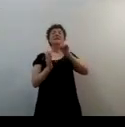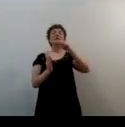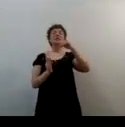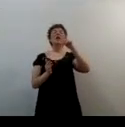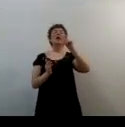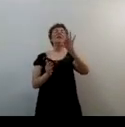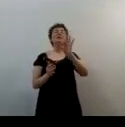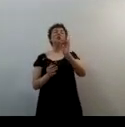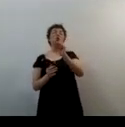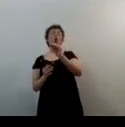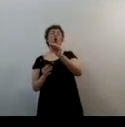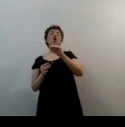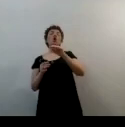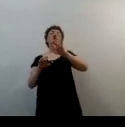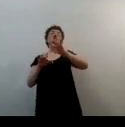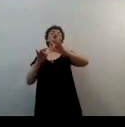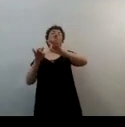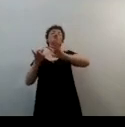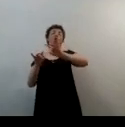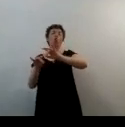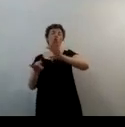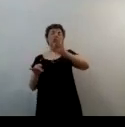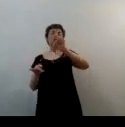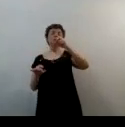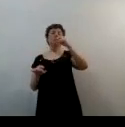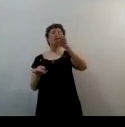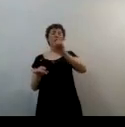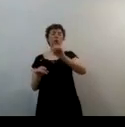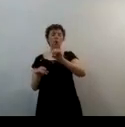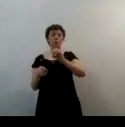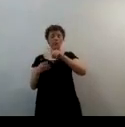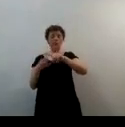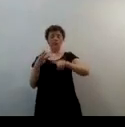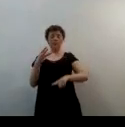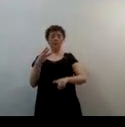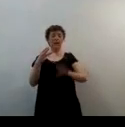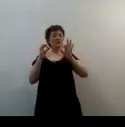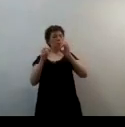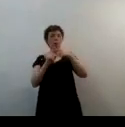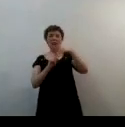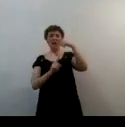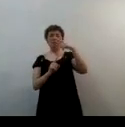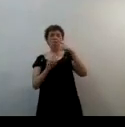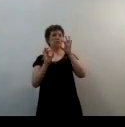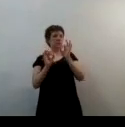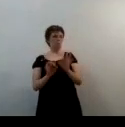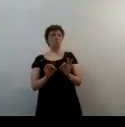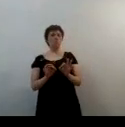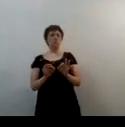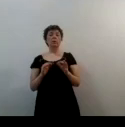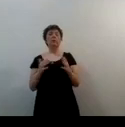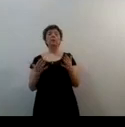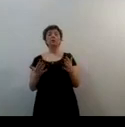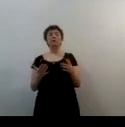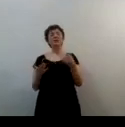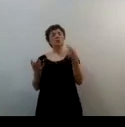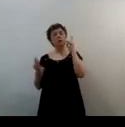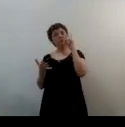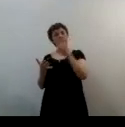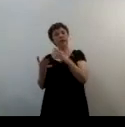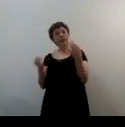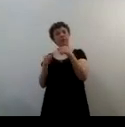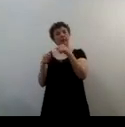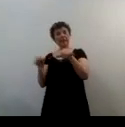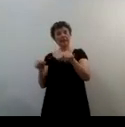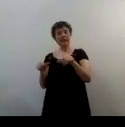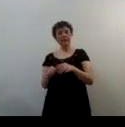Que la gran mayoría de los alimentos procesados, uno de estos tres lo va a tener elevado, seguro. Entonces, eso es lo que hay que fijarse. Luego,